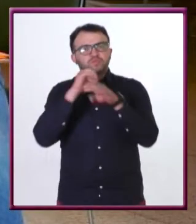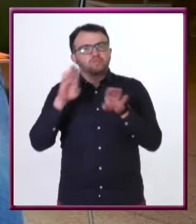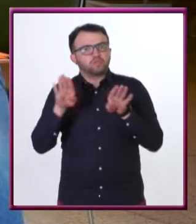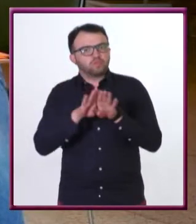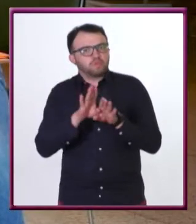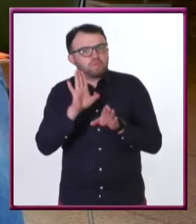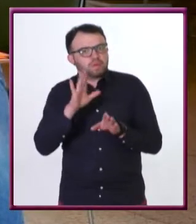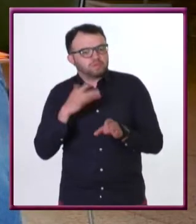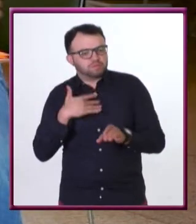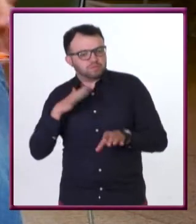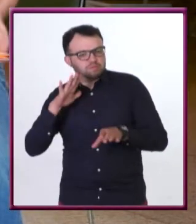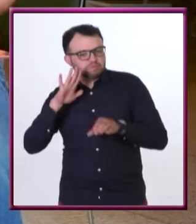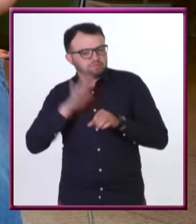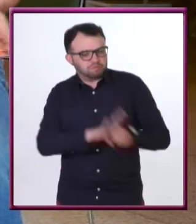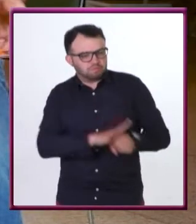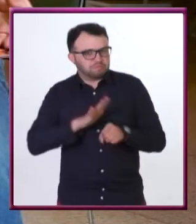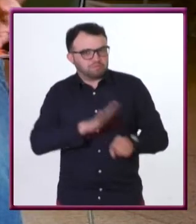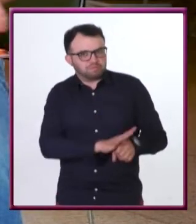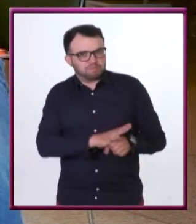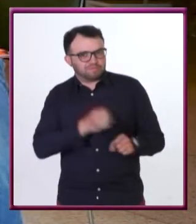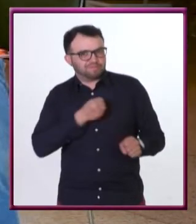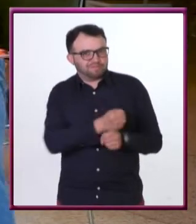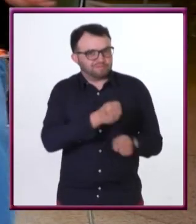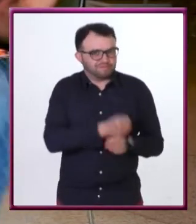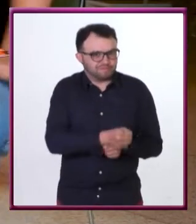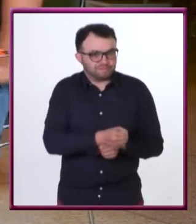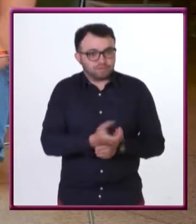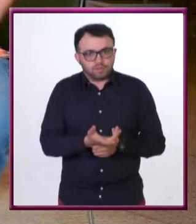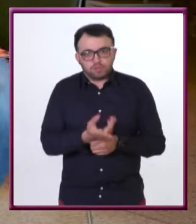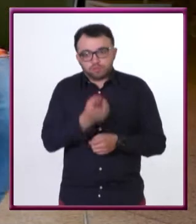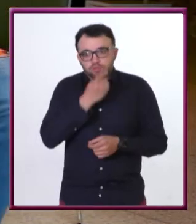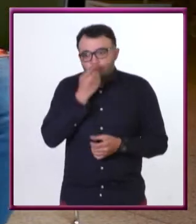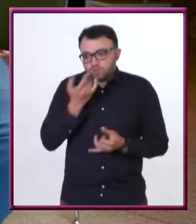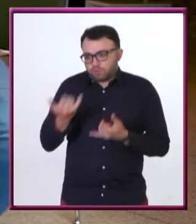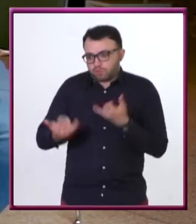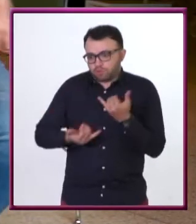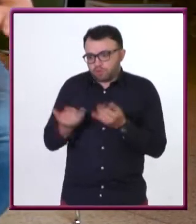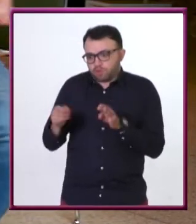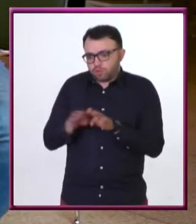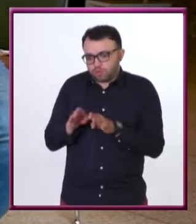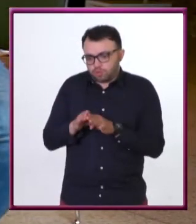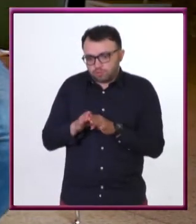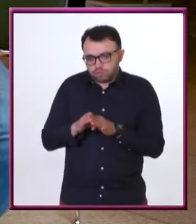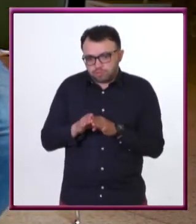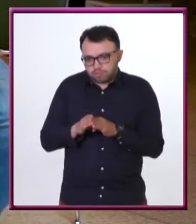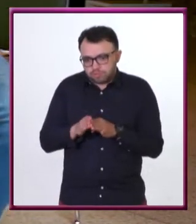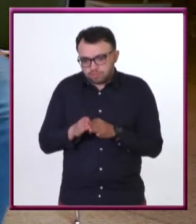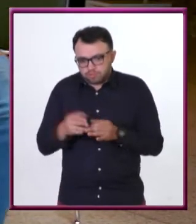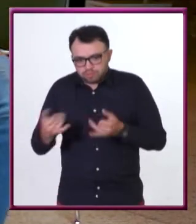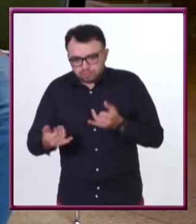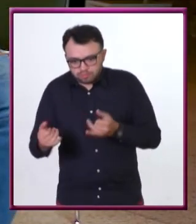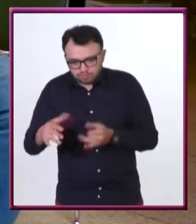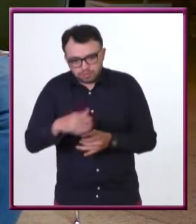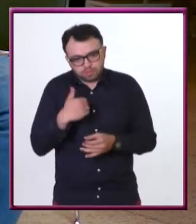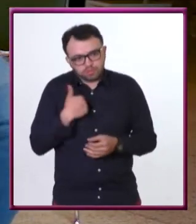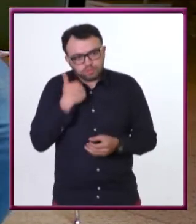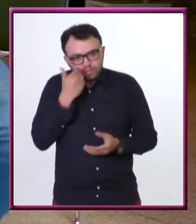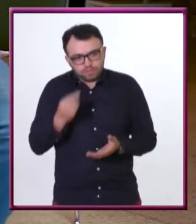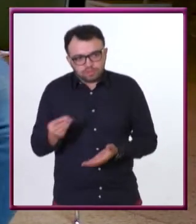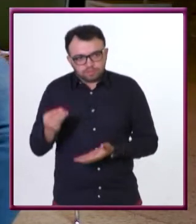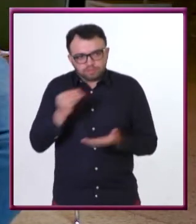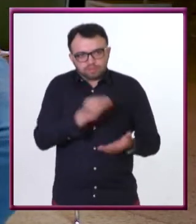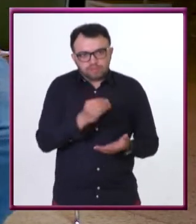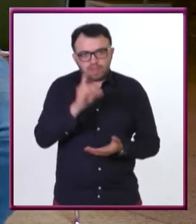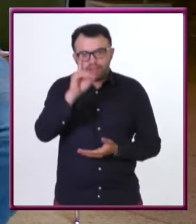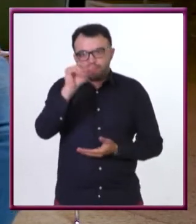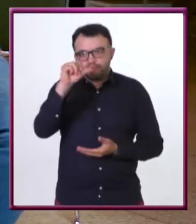contrincantes. ¿Y eso? Pues dijiste que hoy jugaríamos un gran juego de mesa y de estrategia. Me traje mis damas chinas. Ah, pues sí,